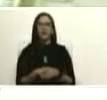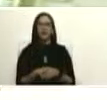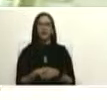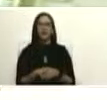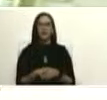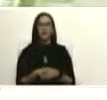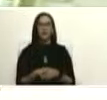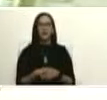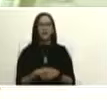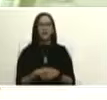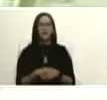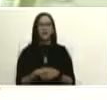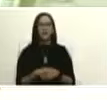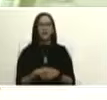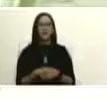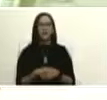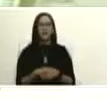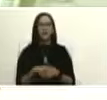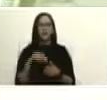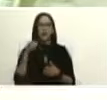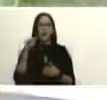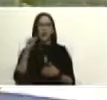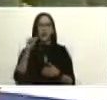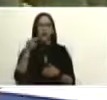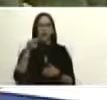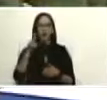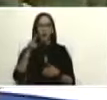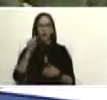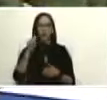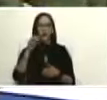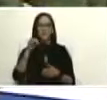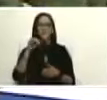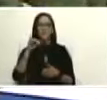Con M de Maduro. Aguamita.